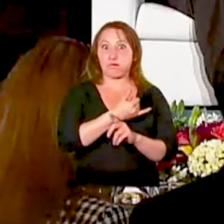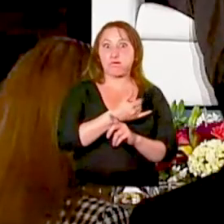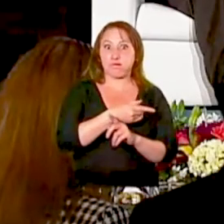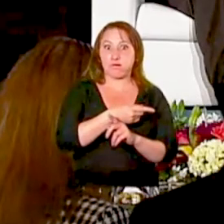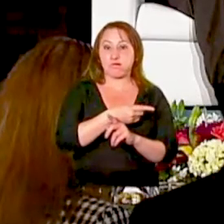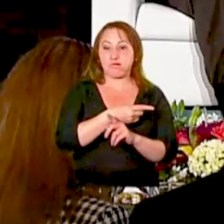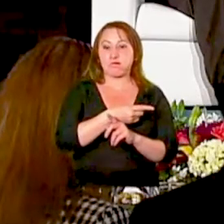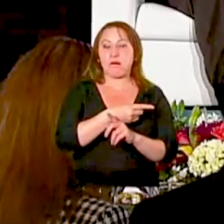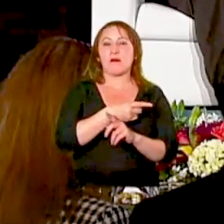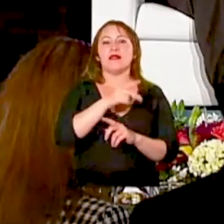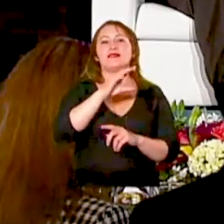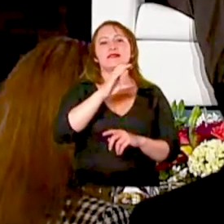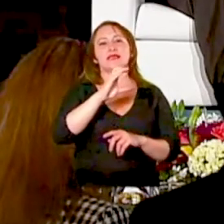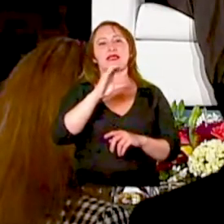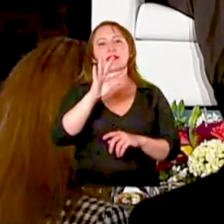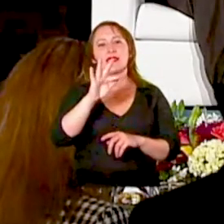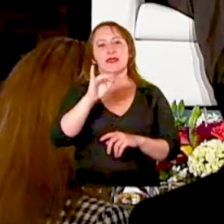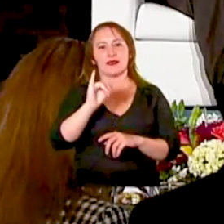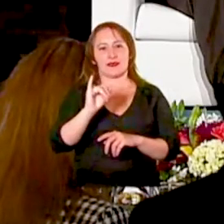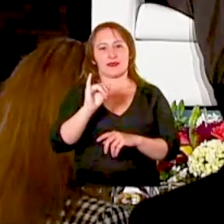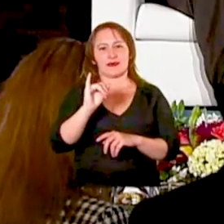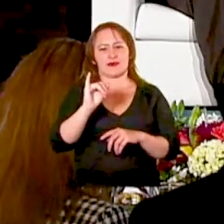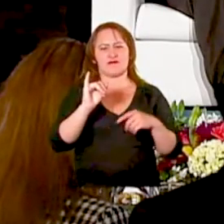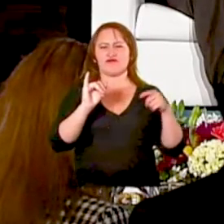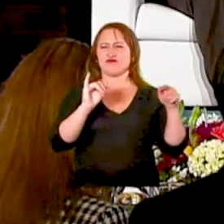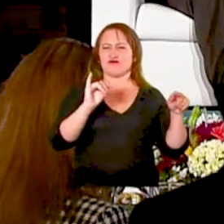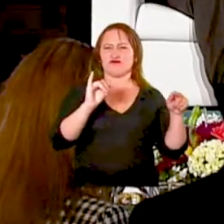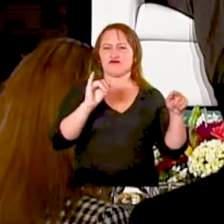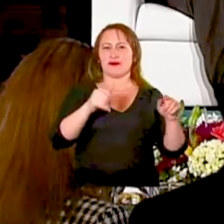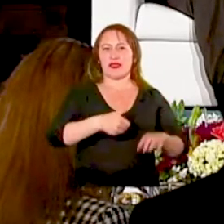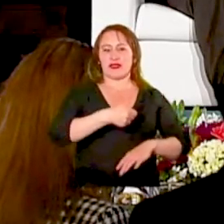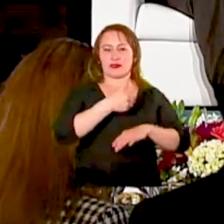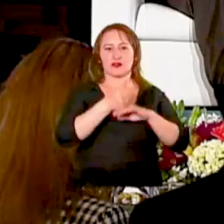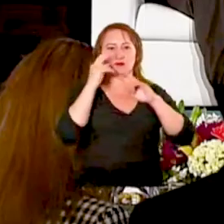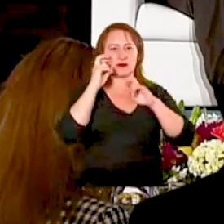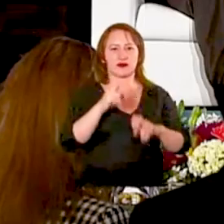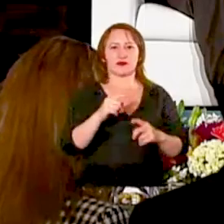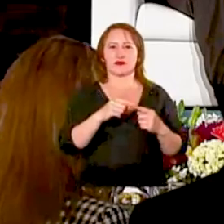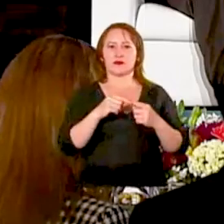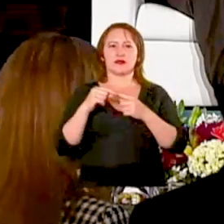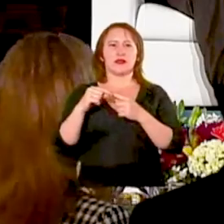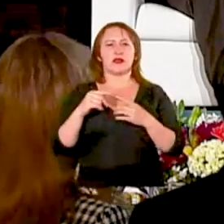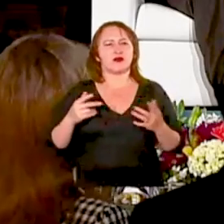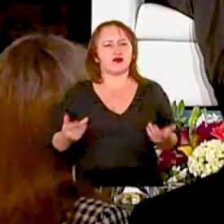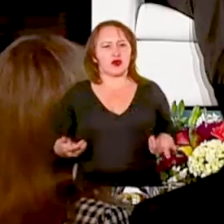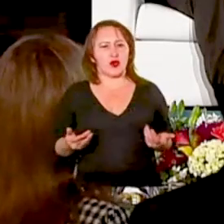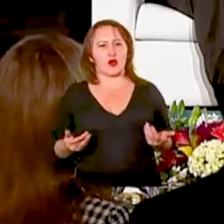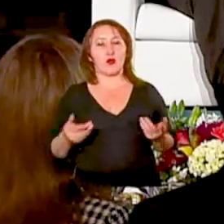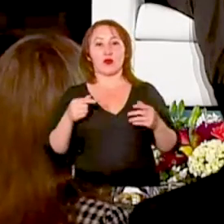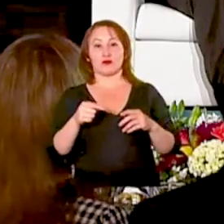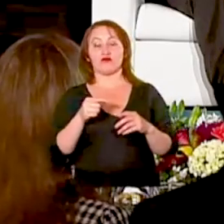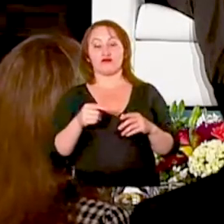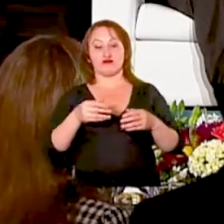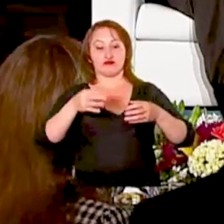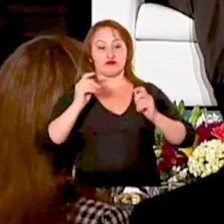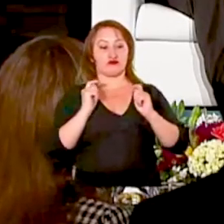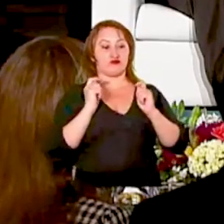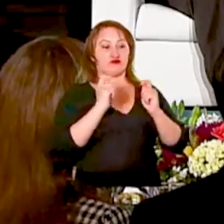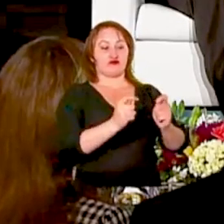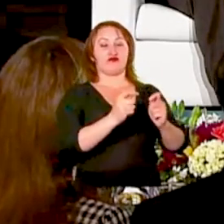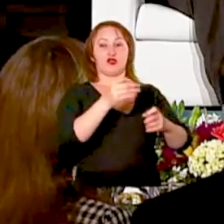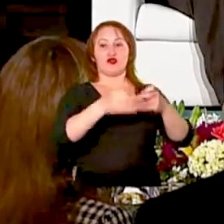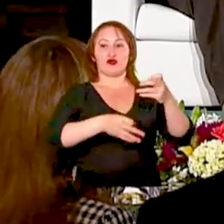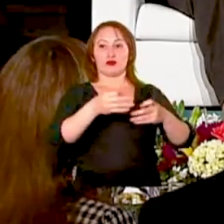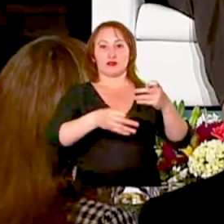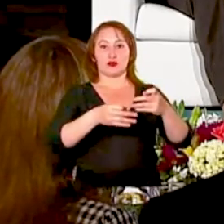comillas, un CTI, una dirección de investigaciones especiales nacida de esas facultades